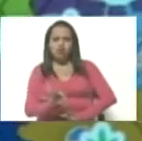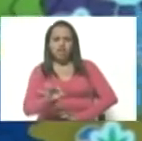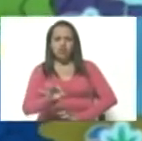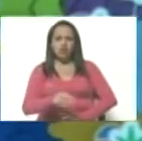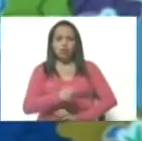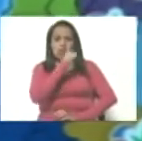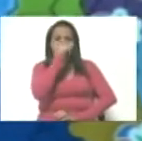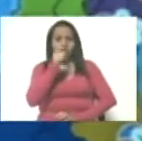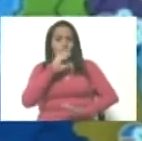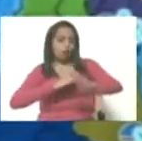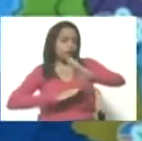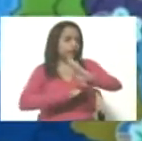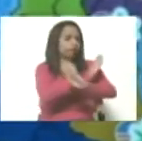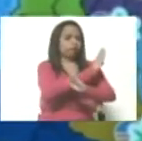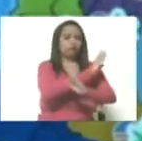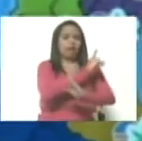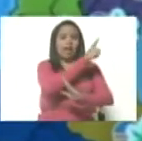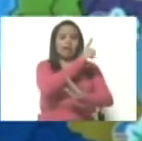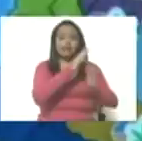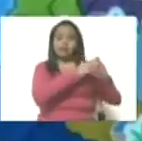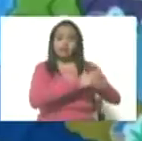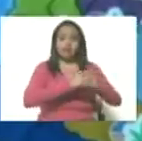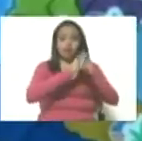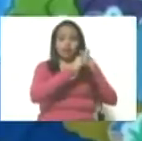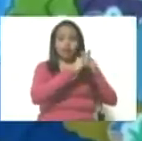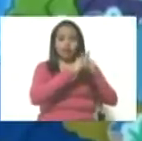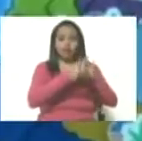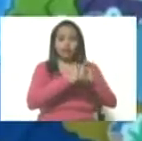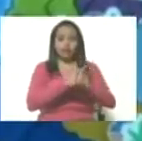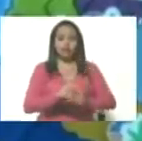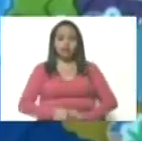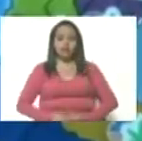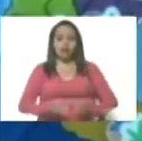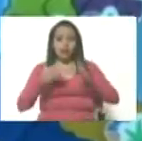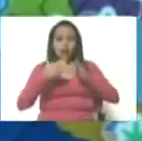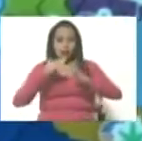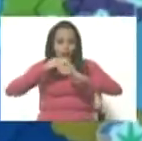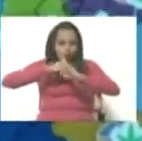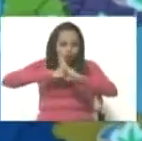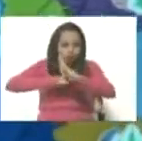para los Estados Unidos. En semisumergible.